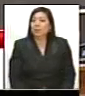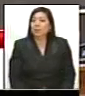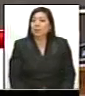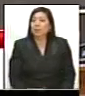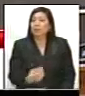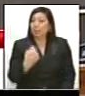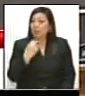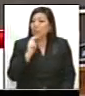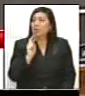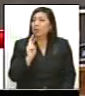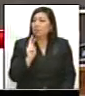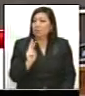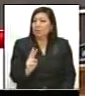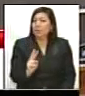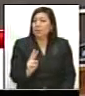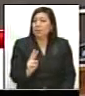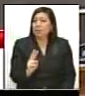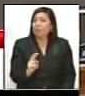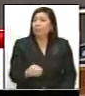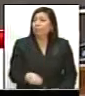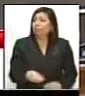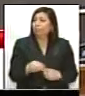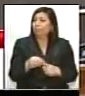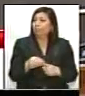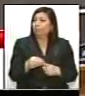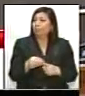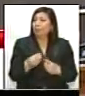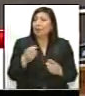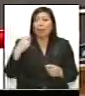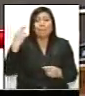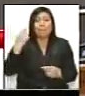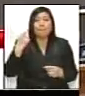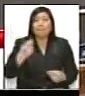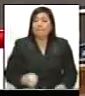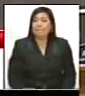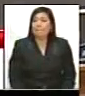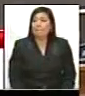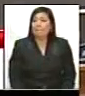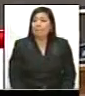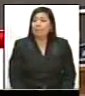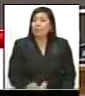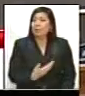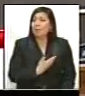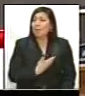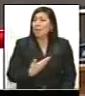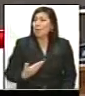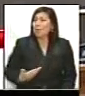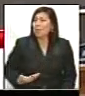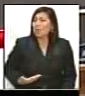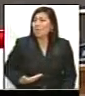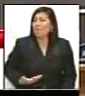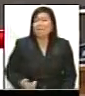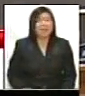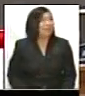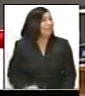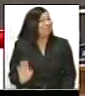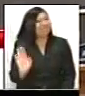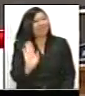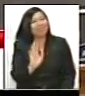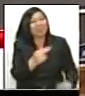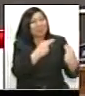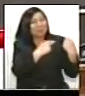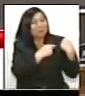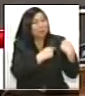estamos viendo que los principales actores en la política del gobierno no tienen el